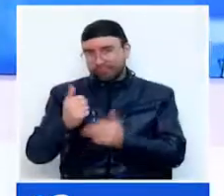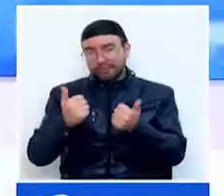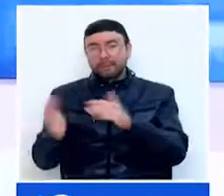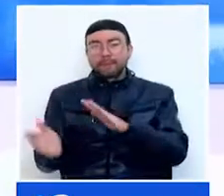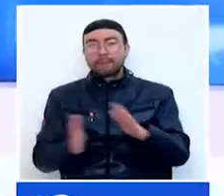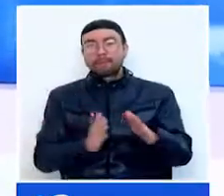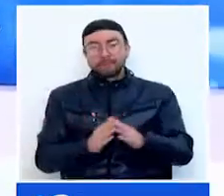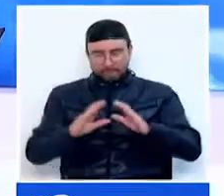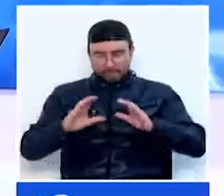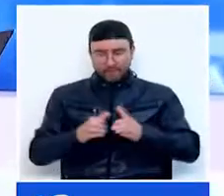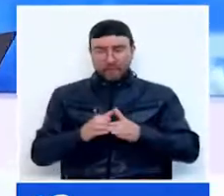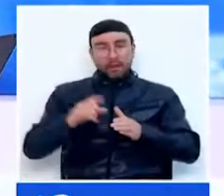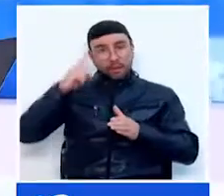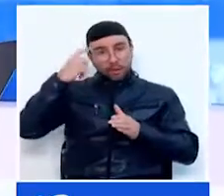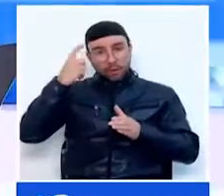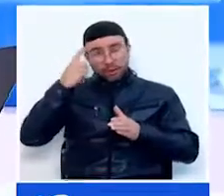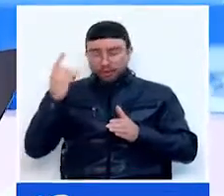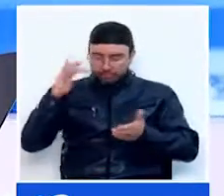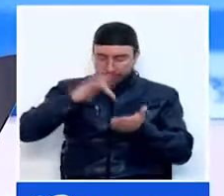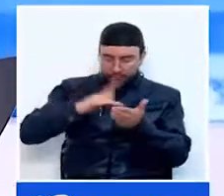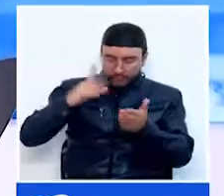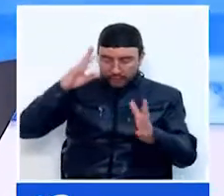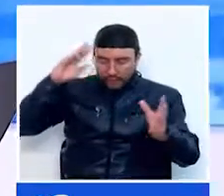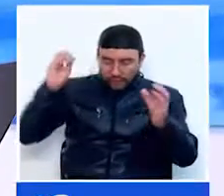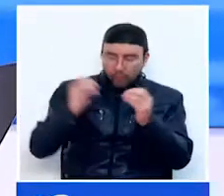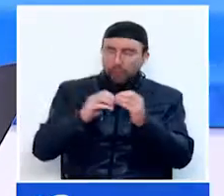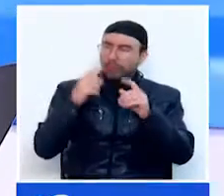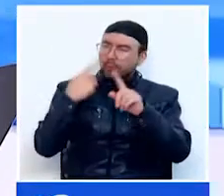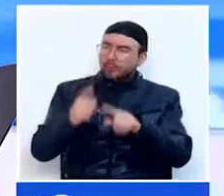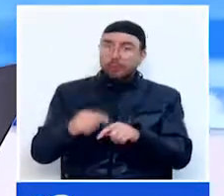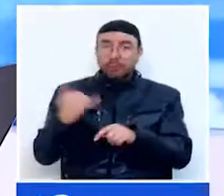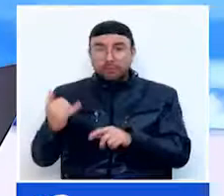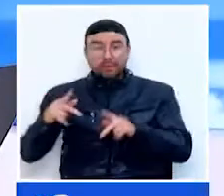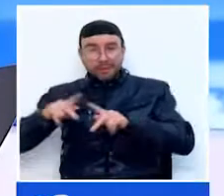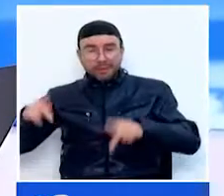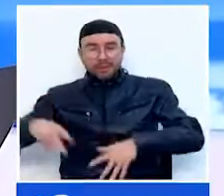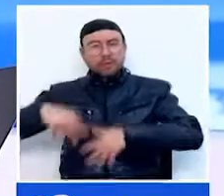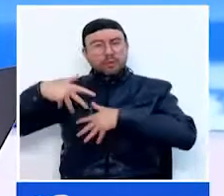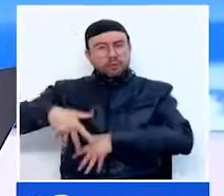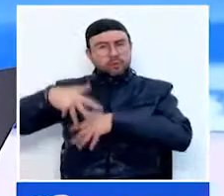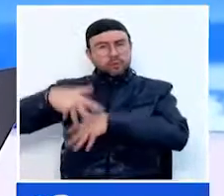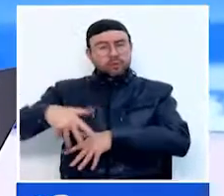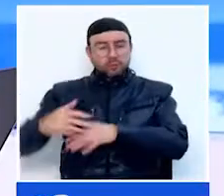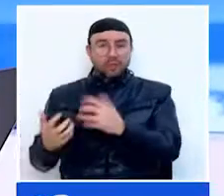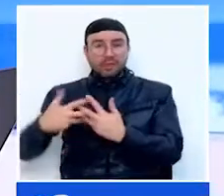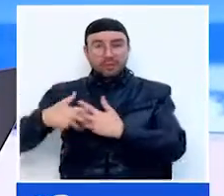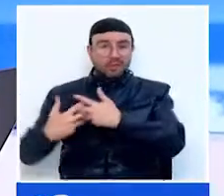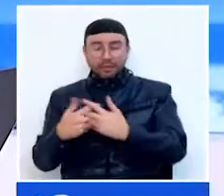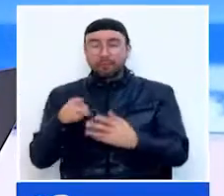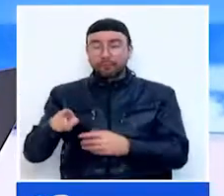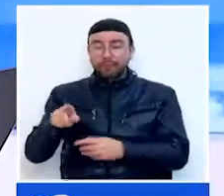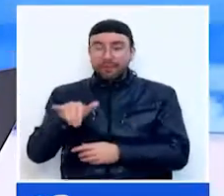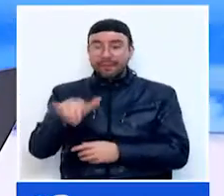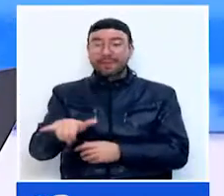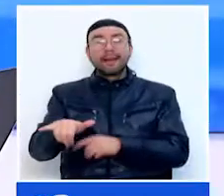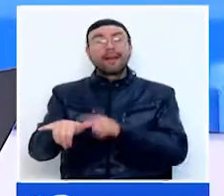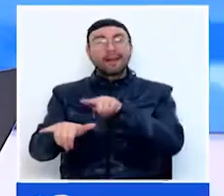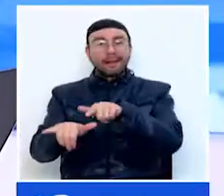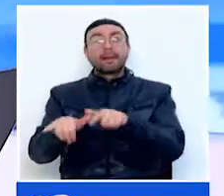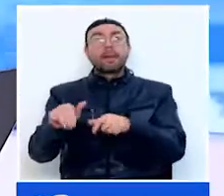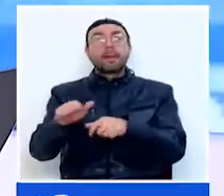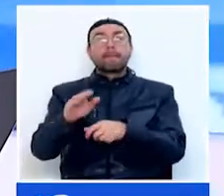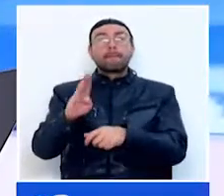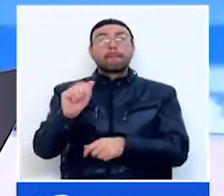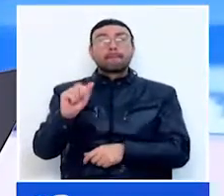En nuestra sección gobierno se realizan acuerdos relevantes con transportadores que permanecen en el paro en el sector de la Y en Barcelona. En Risaralda,